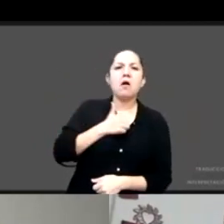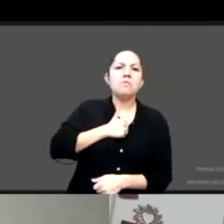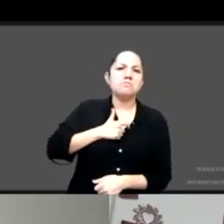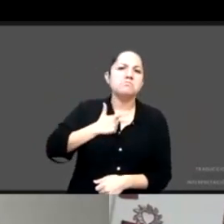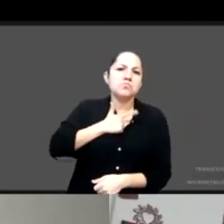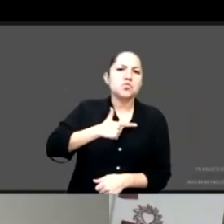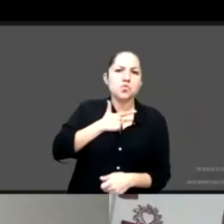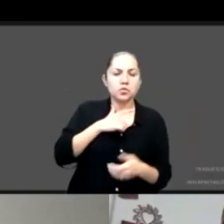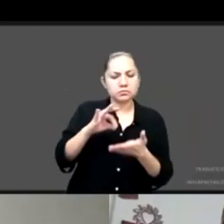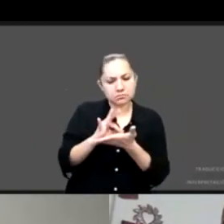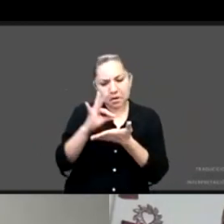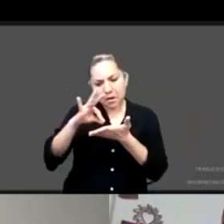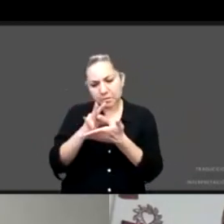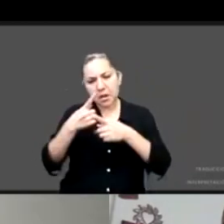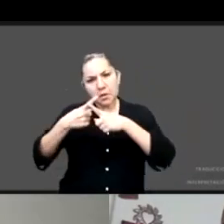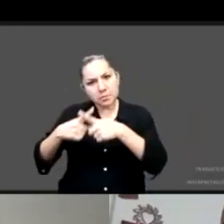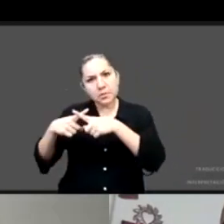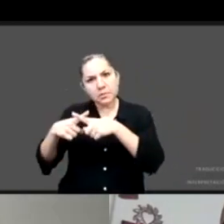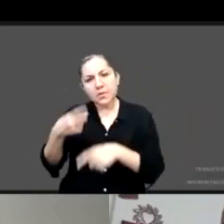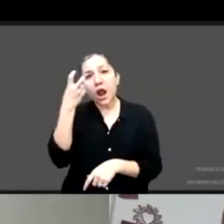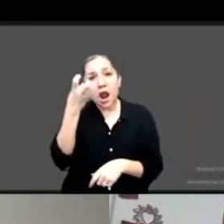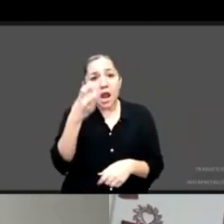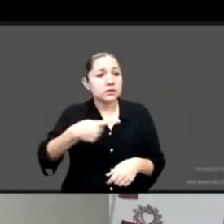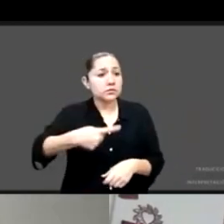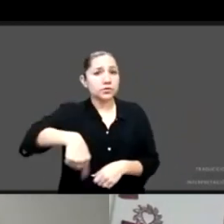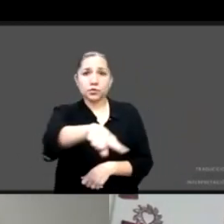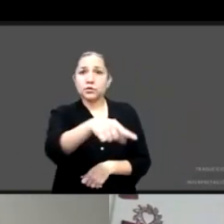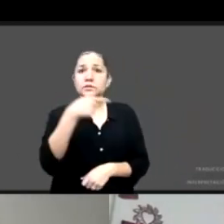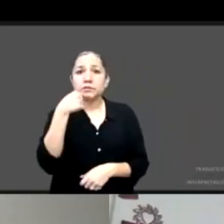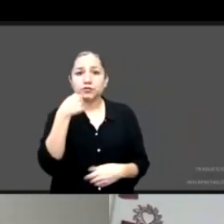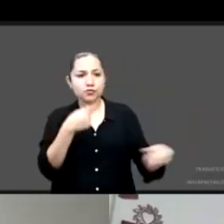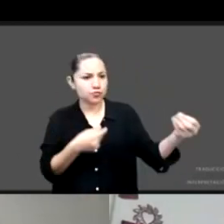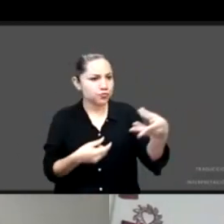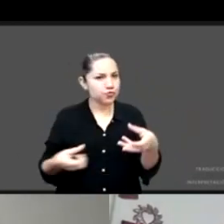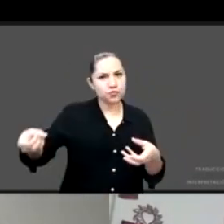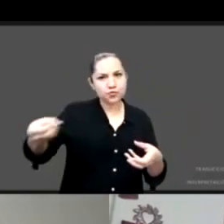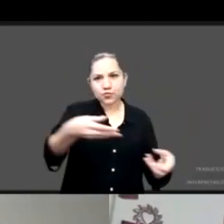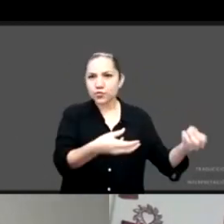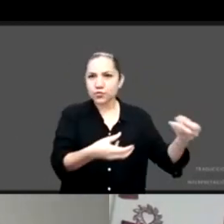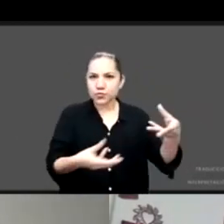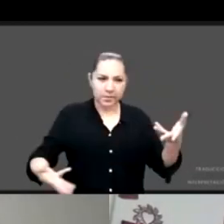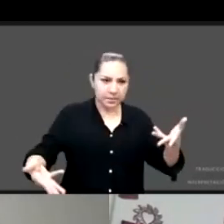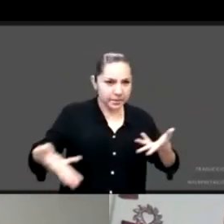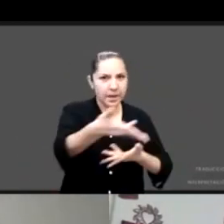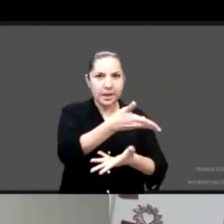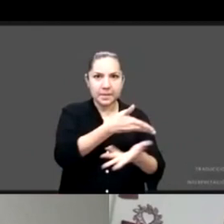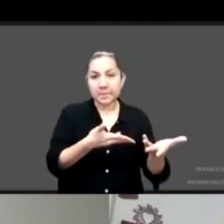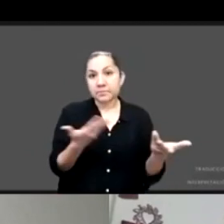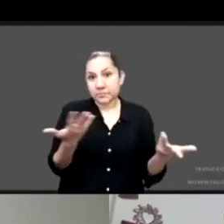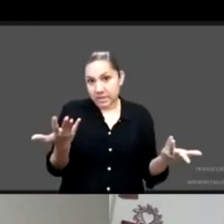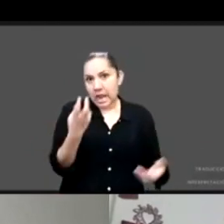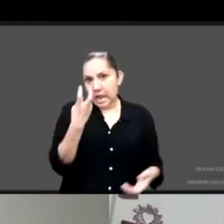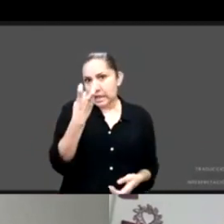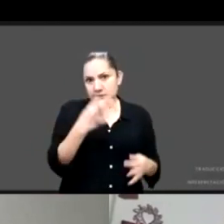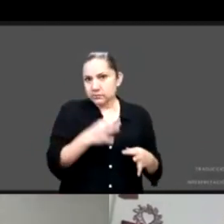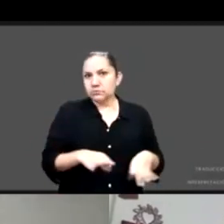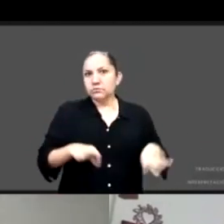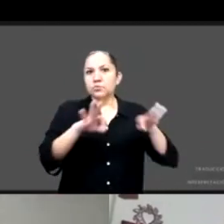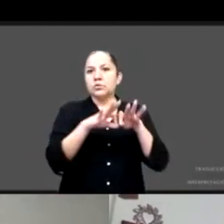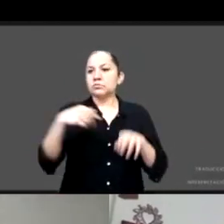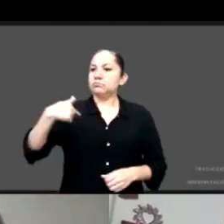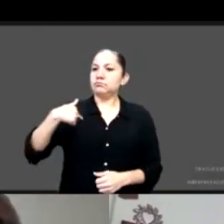porque efectivamente debe ser la capacidad de niñas, niños y adolescentes pues lo que privilegie y no el adultocentrismo, ¿no?